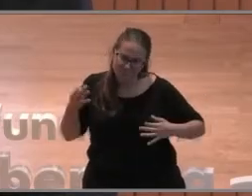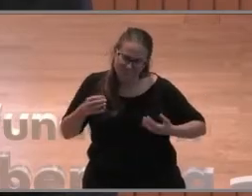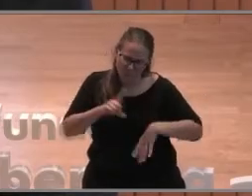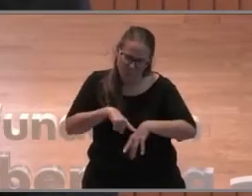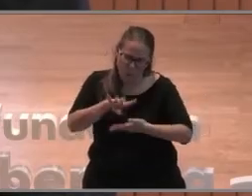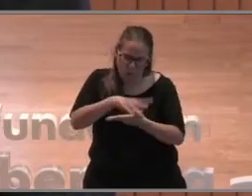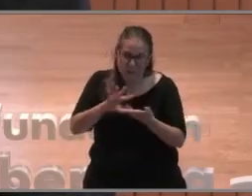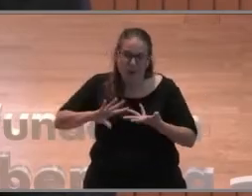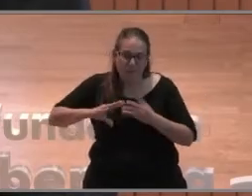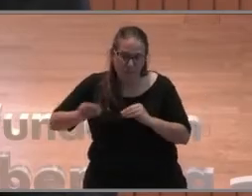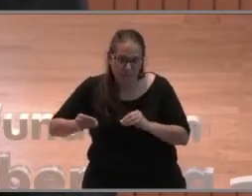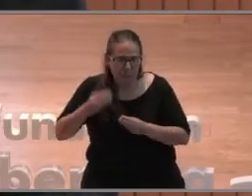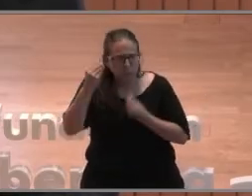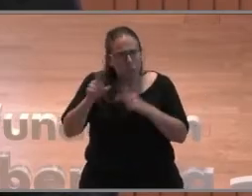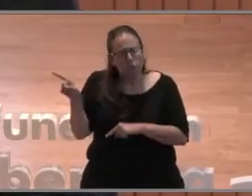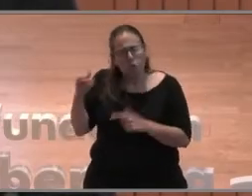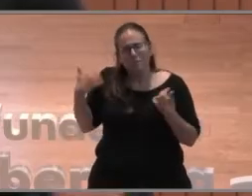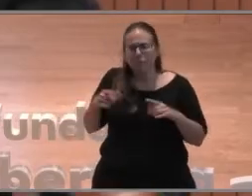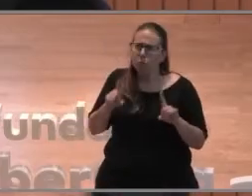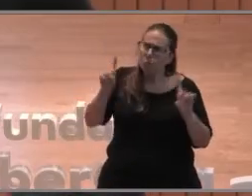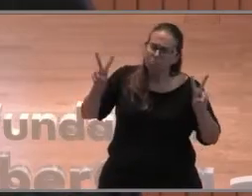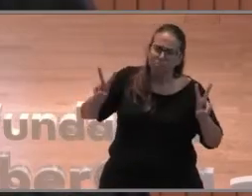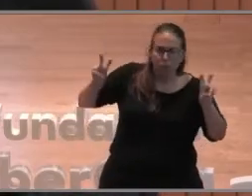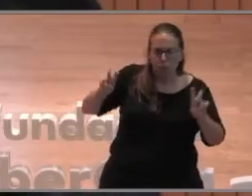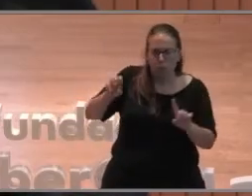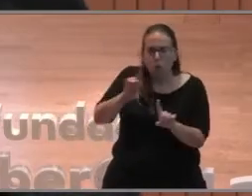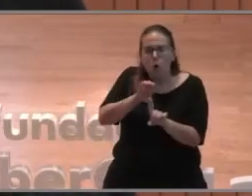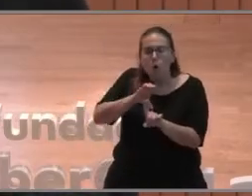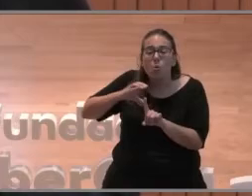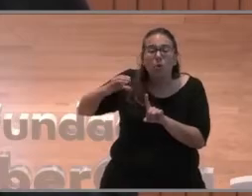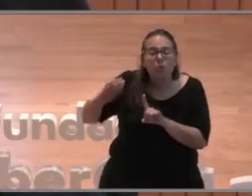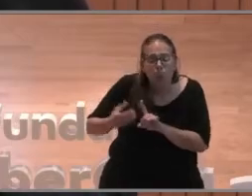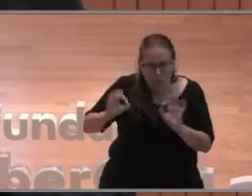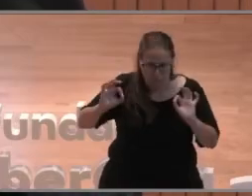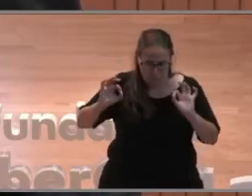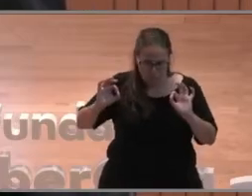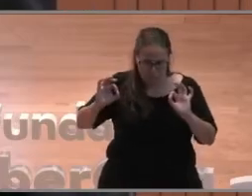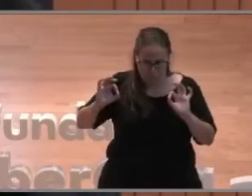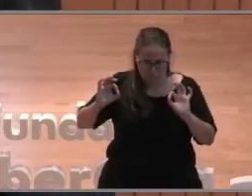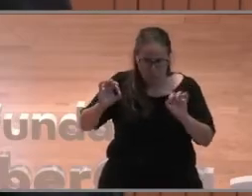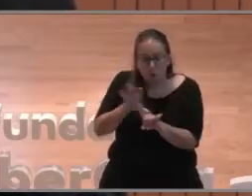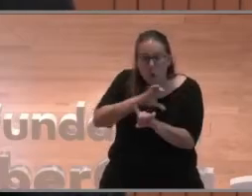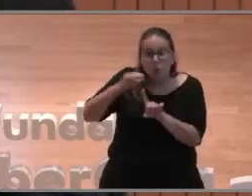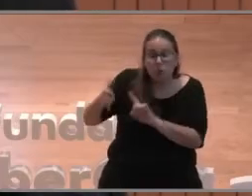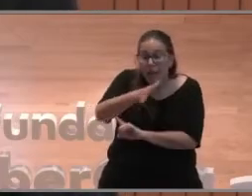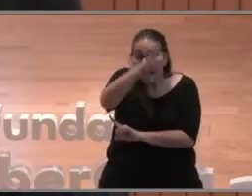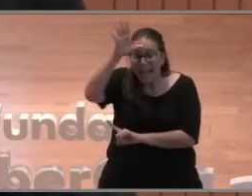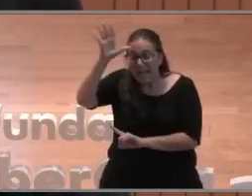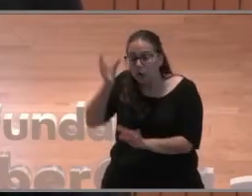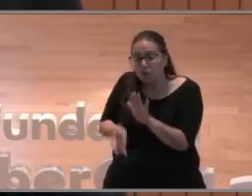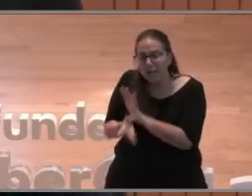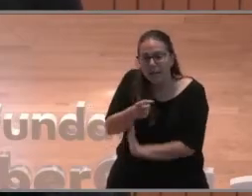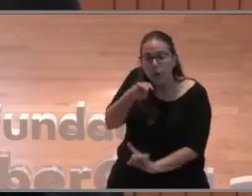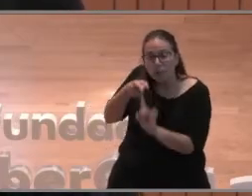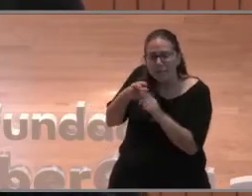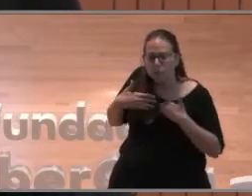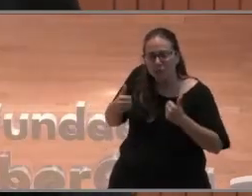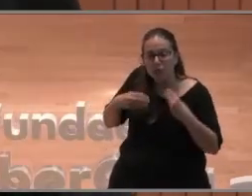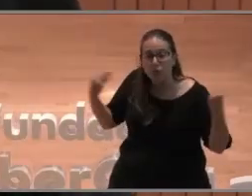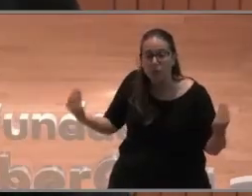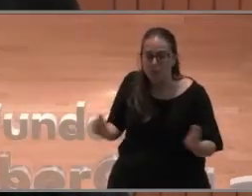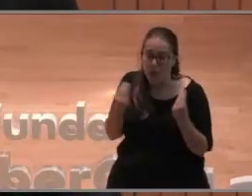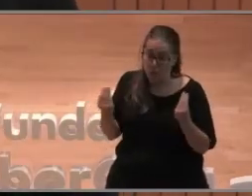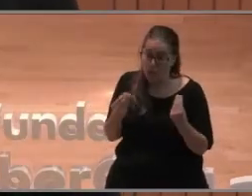Y con eso yo creo que tendríamos cultura. Lo que se está creando, lo que estamos haciendo aquí, es crear la cultura del calor para mejorar nuestra salud, porque nos tenemos